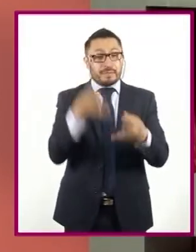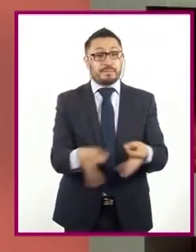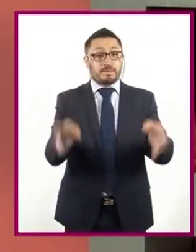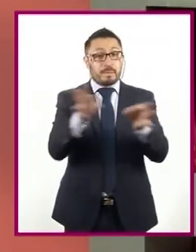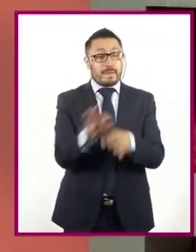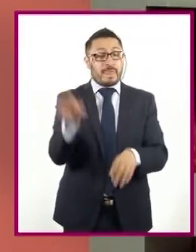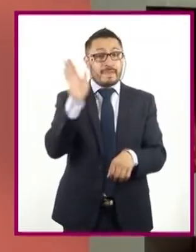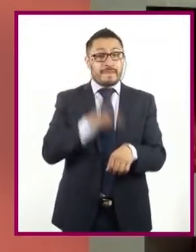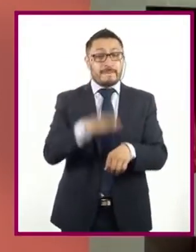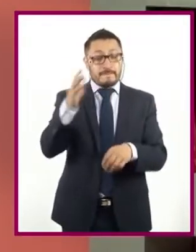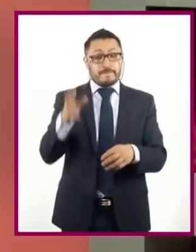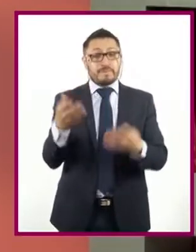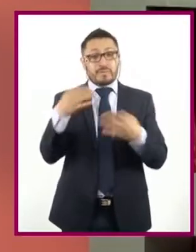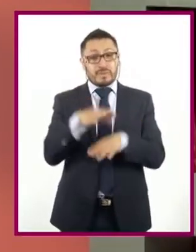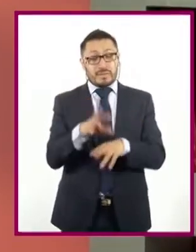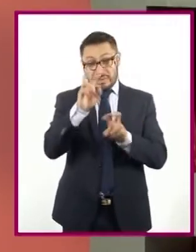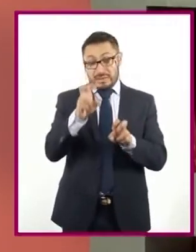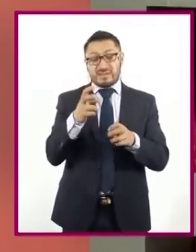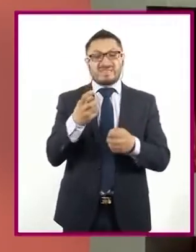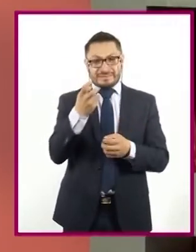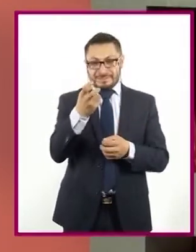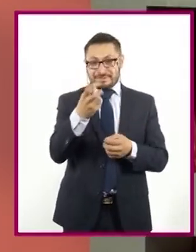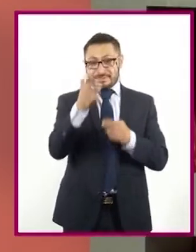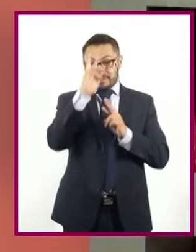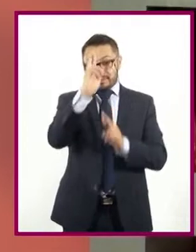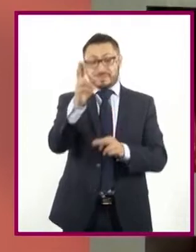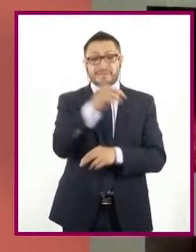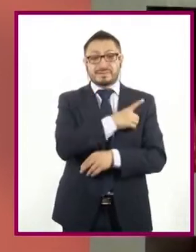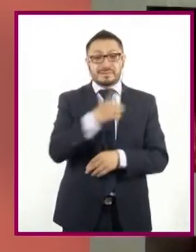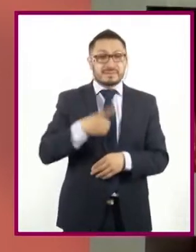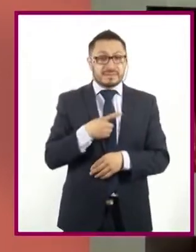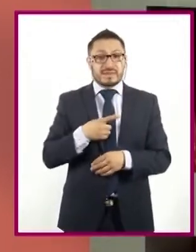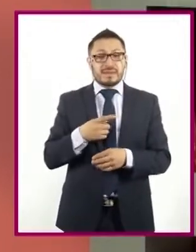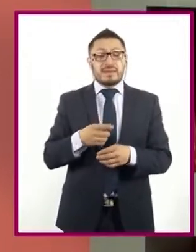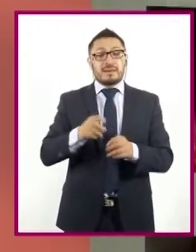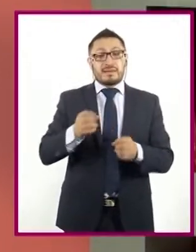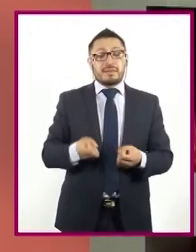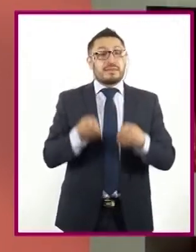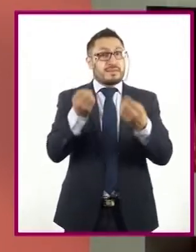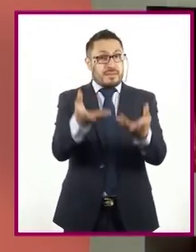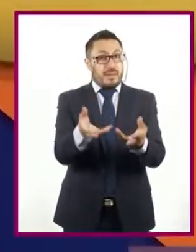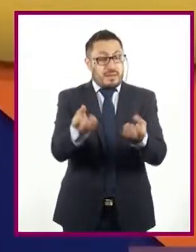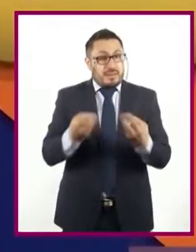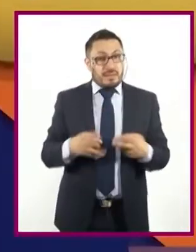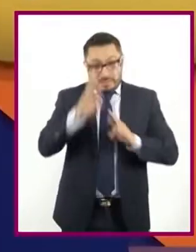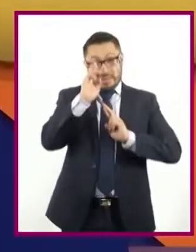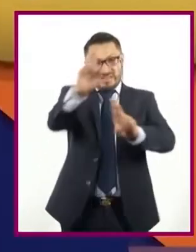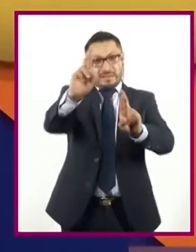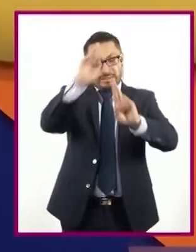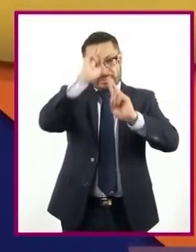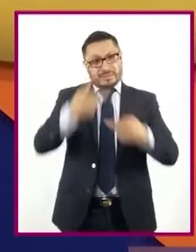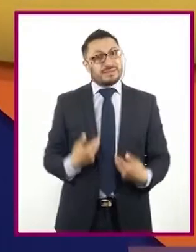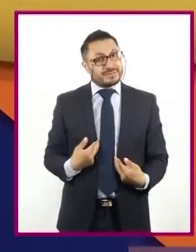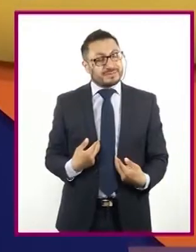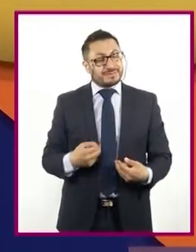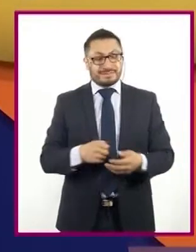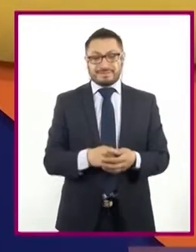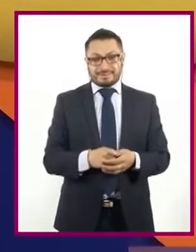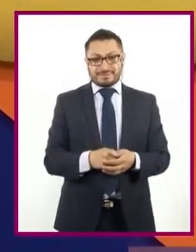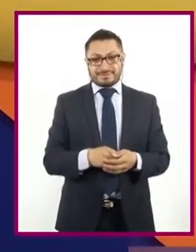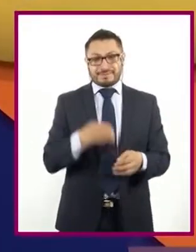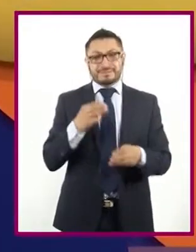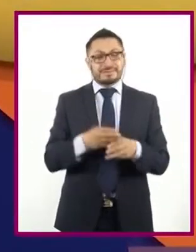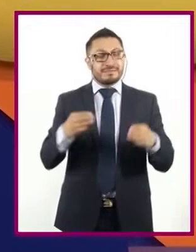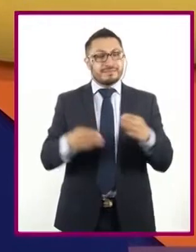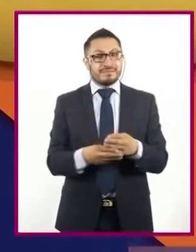particularmente en el caso del respeto, debe darse en reciprocidad. Los materiales que van a